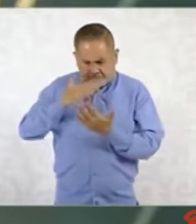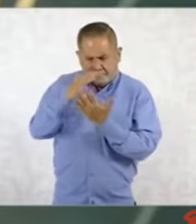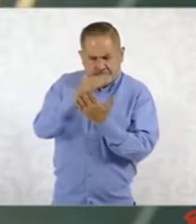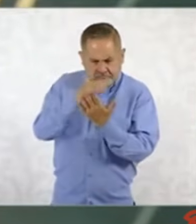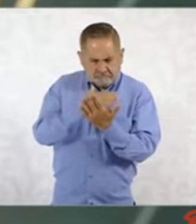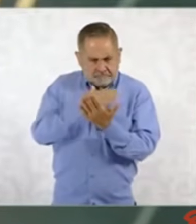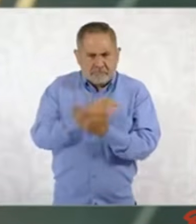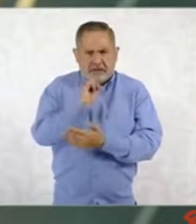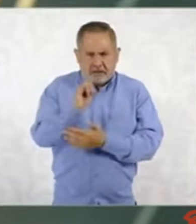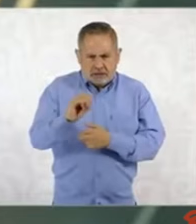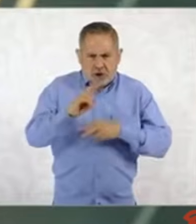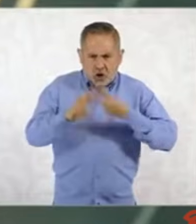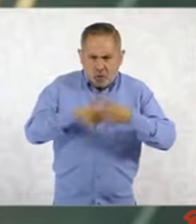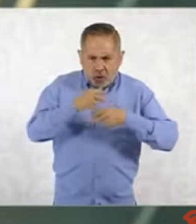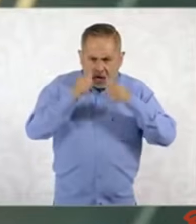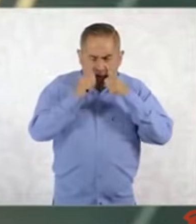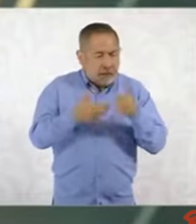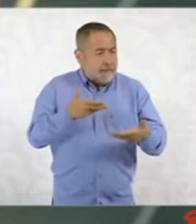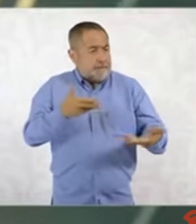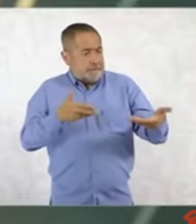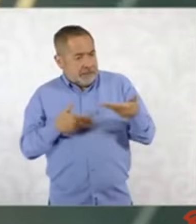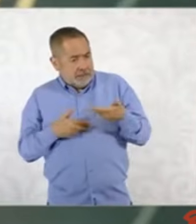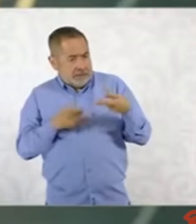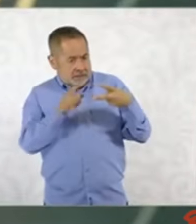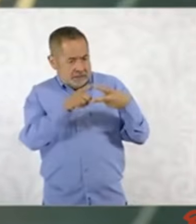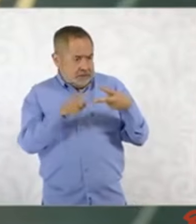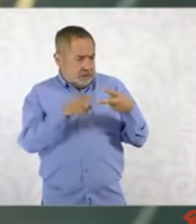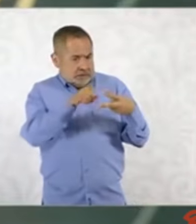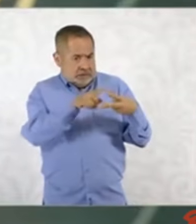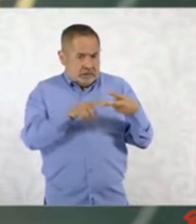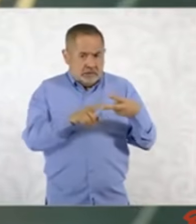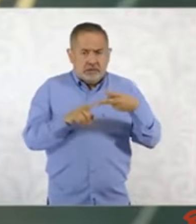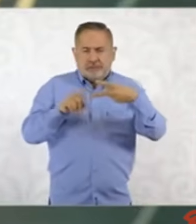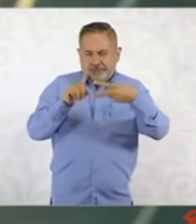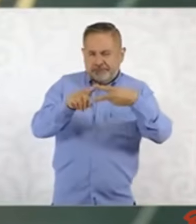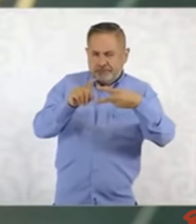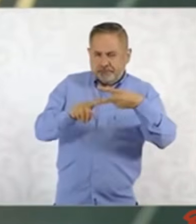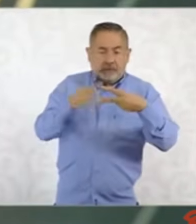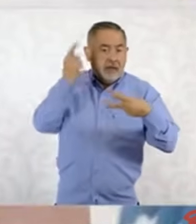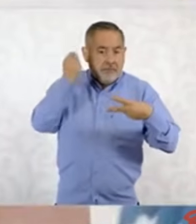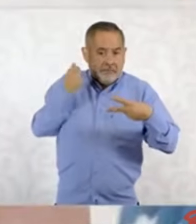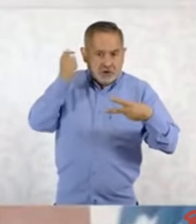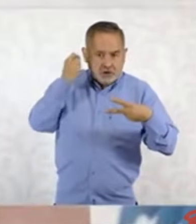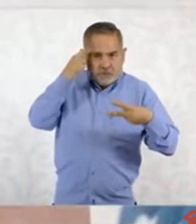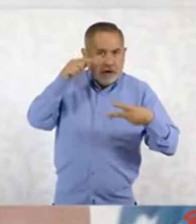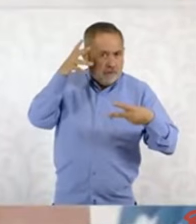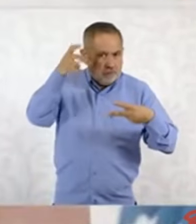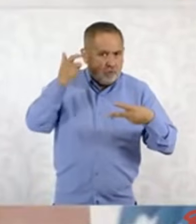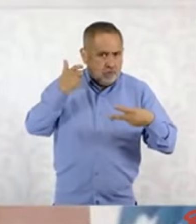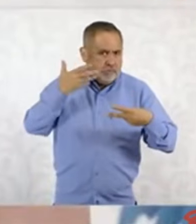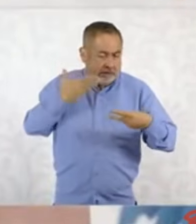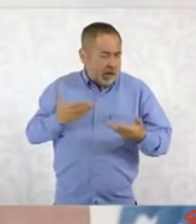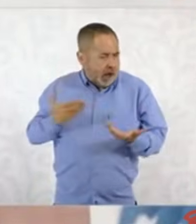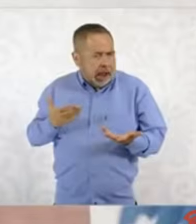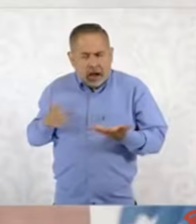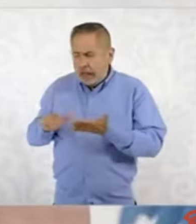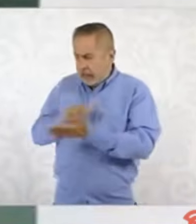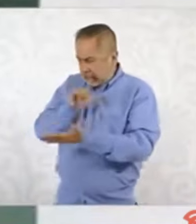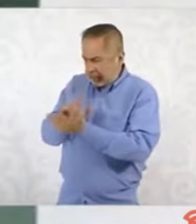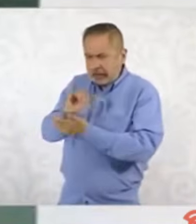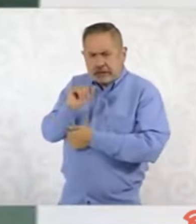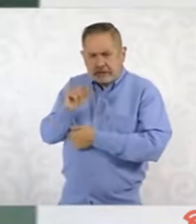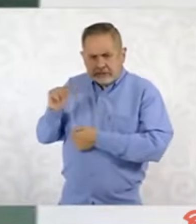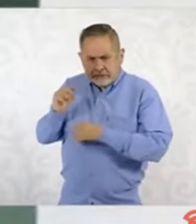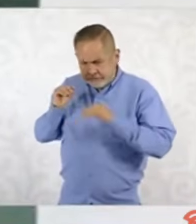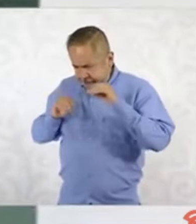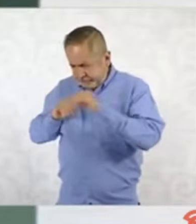para atender sus dos principales preocupaciones, como es pensiones dignas, la ley del ISSSTE y